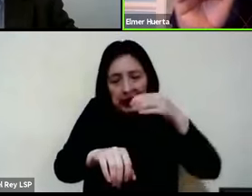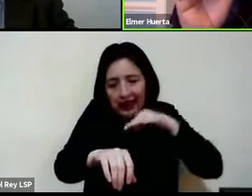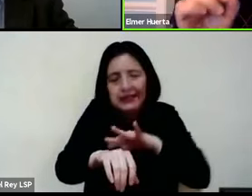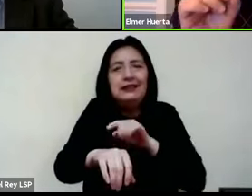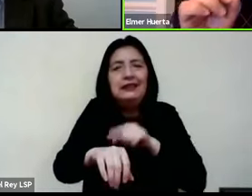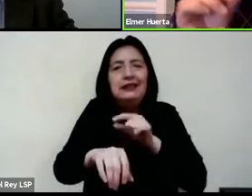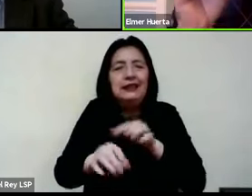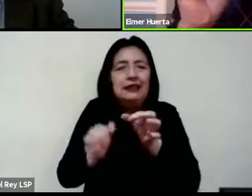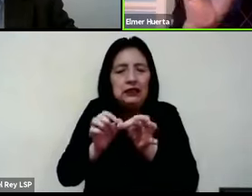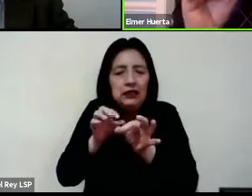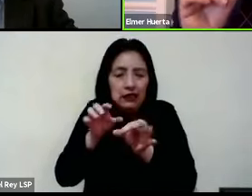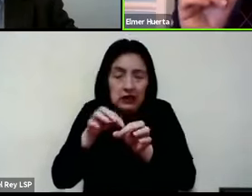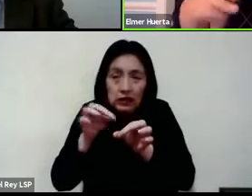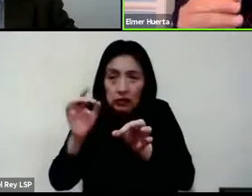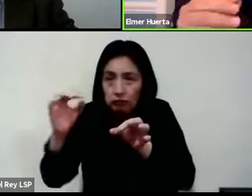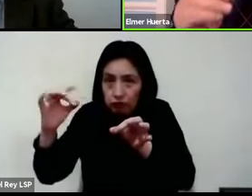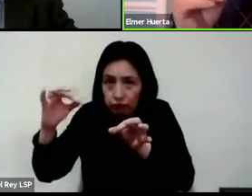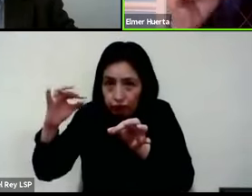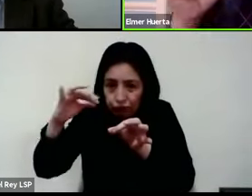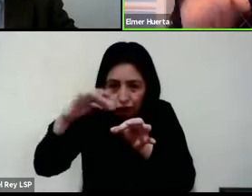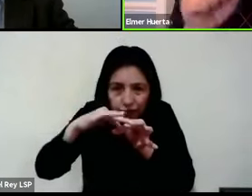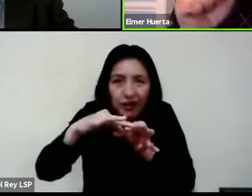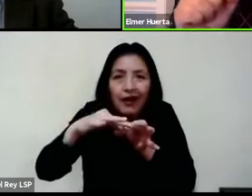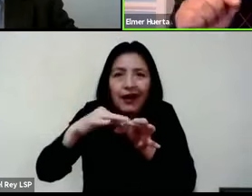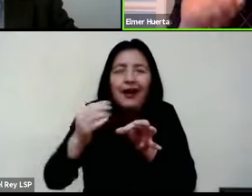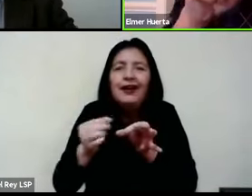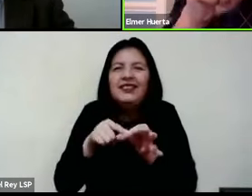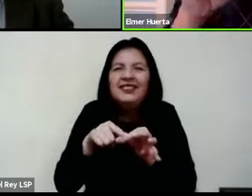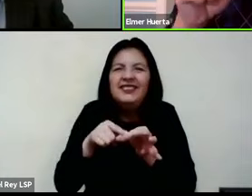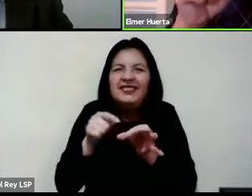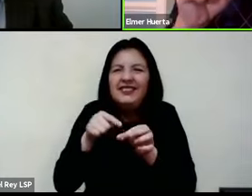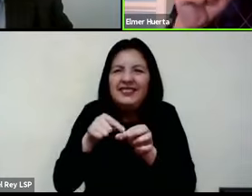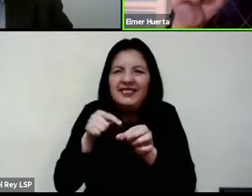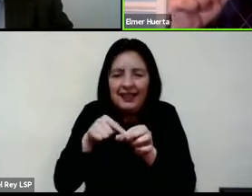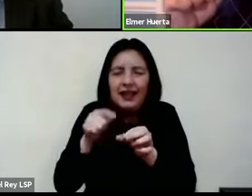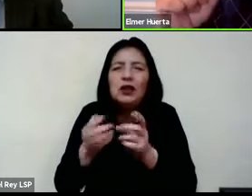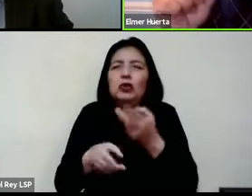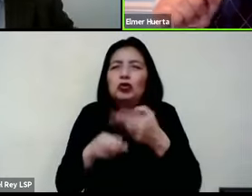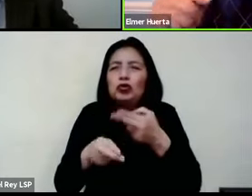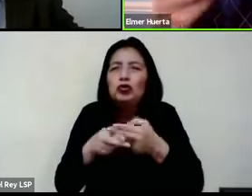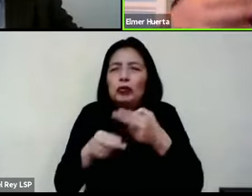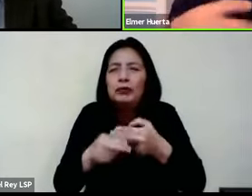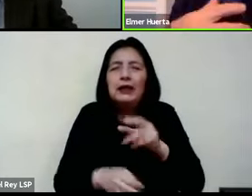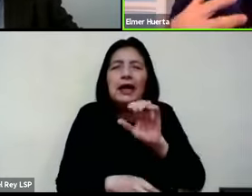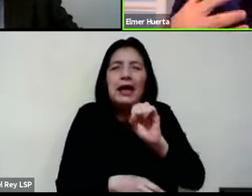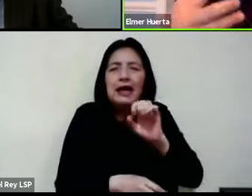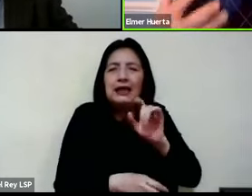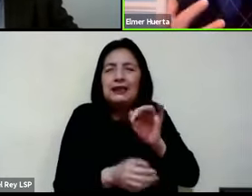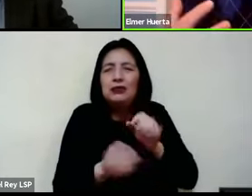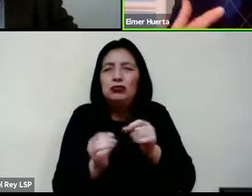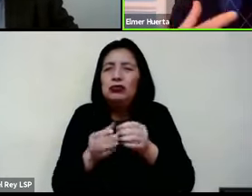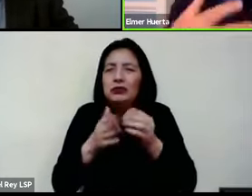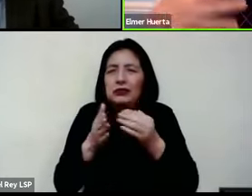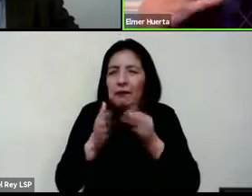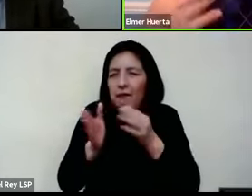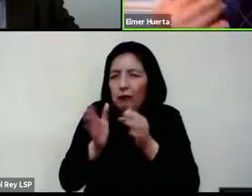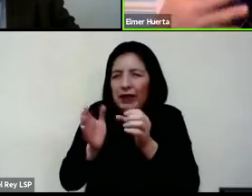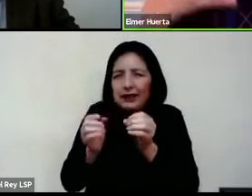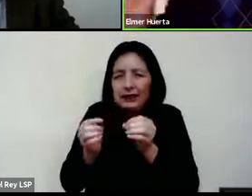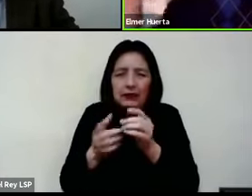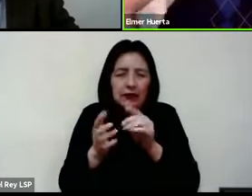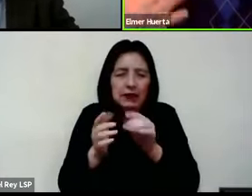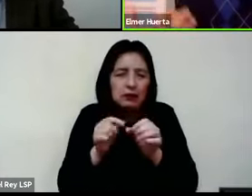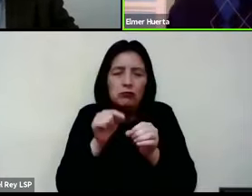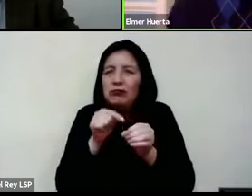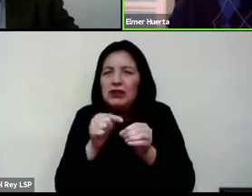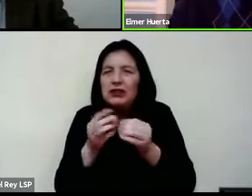llaman receptores, y estos receptores de puerta de entrada, que se llaman ACE2, están presentes,